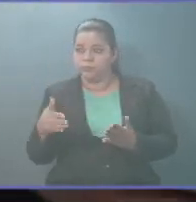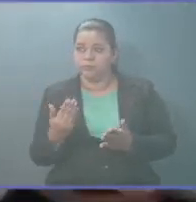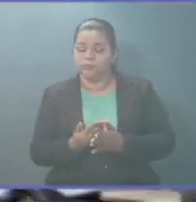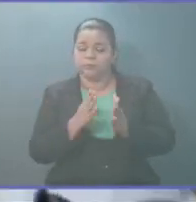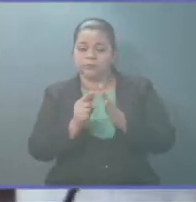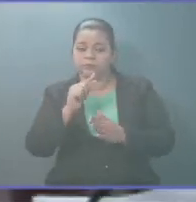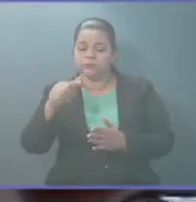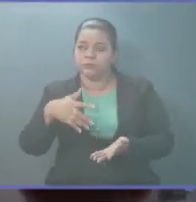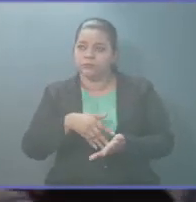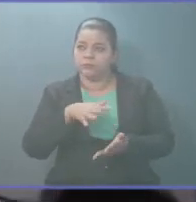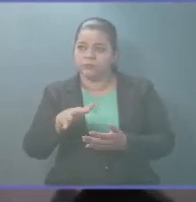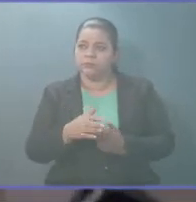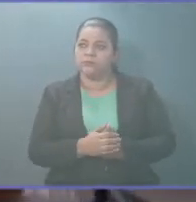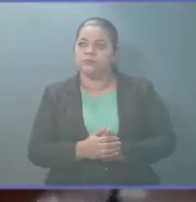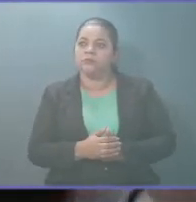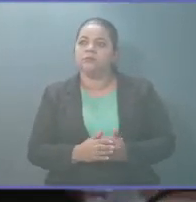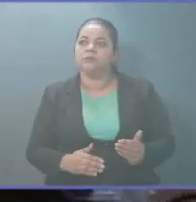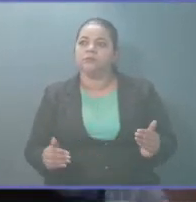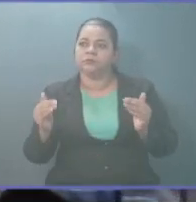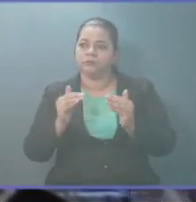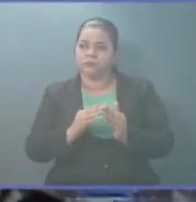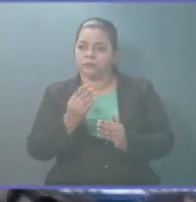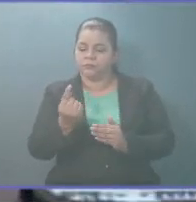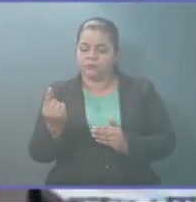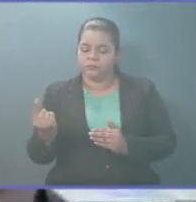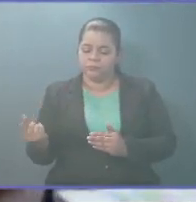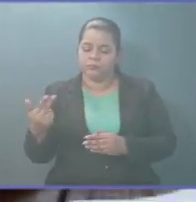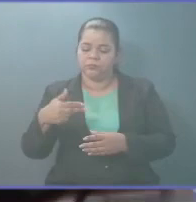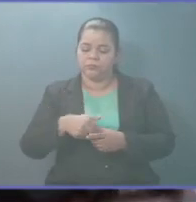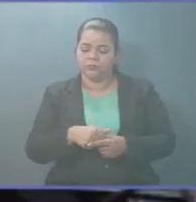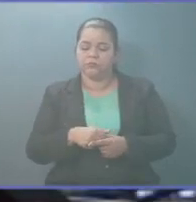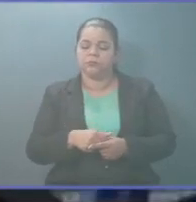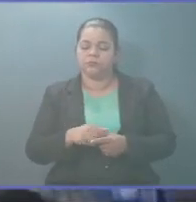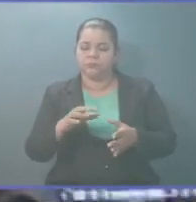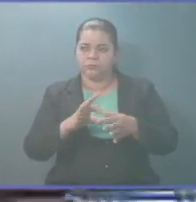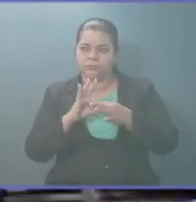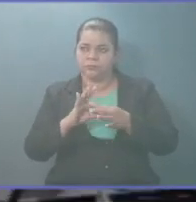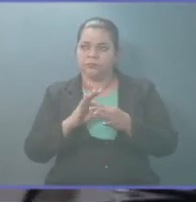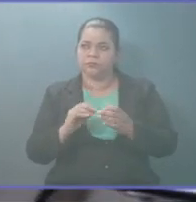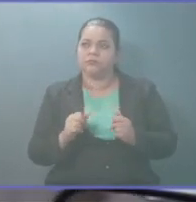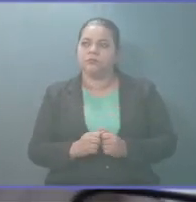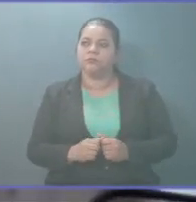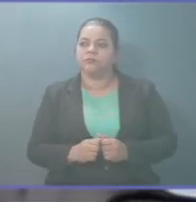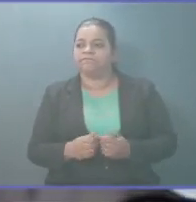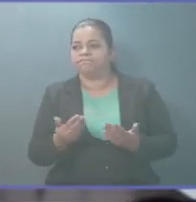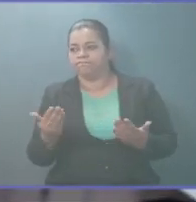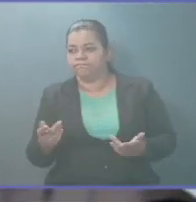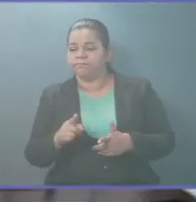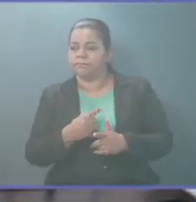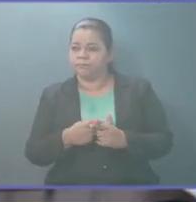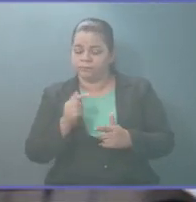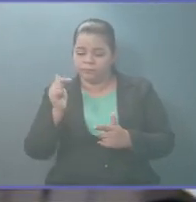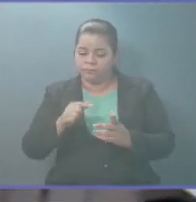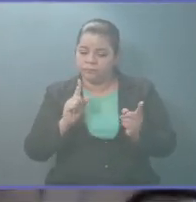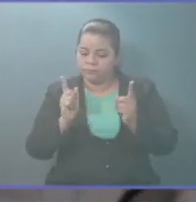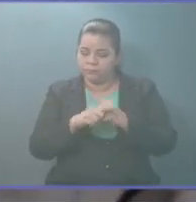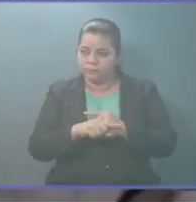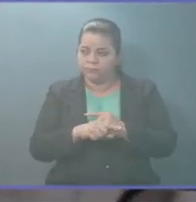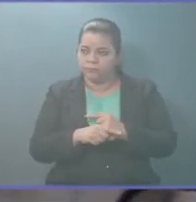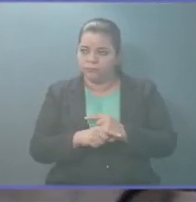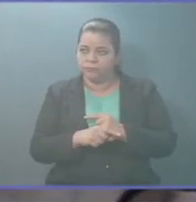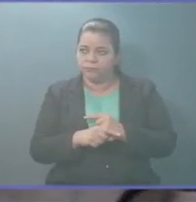propuesta concreta, porque claramente se va a aceptar parcialmente. Entiendo que el debate aquí es si